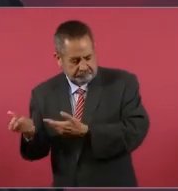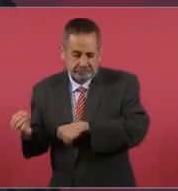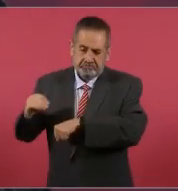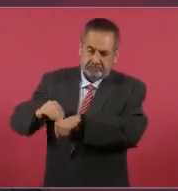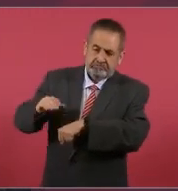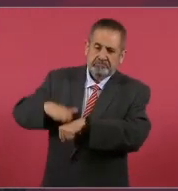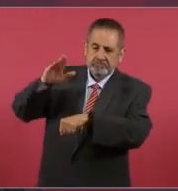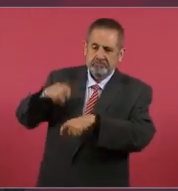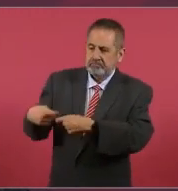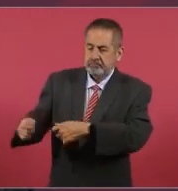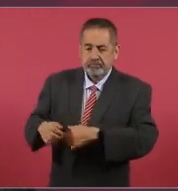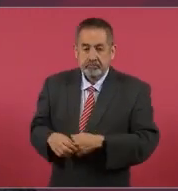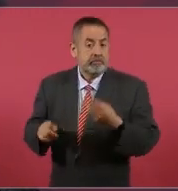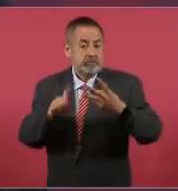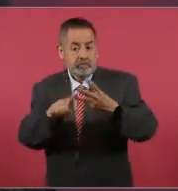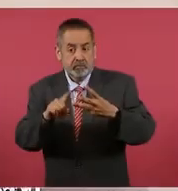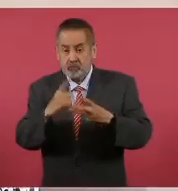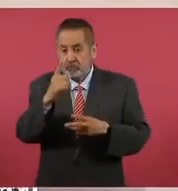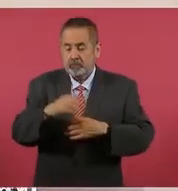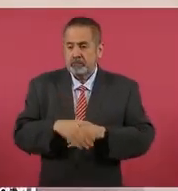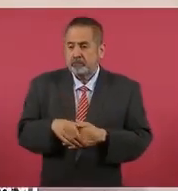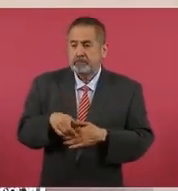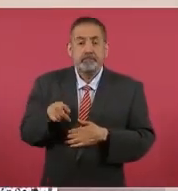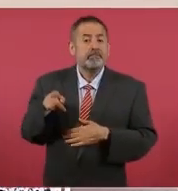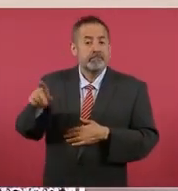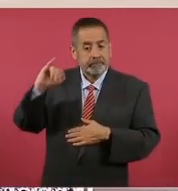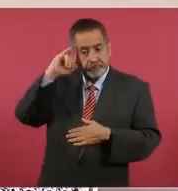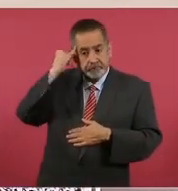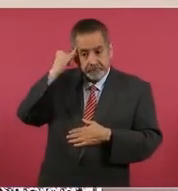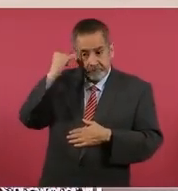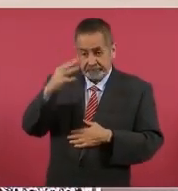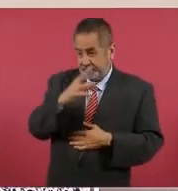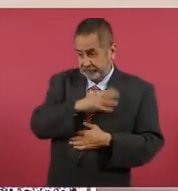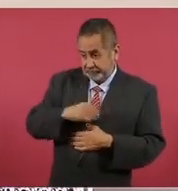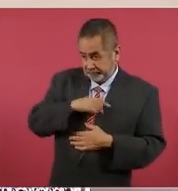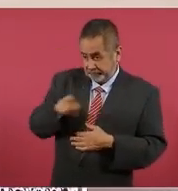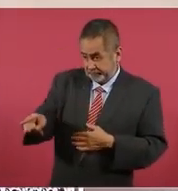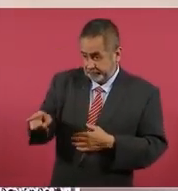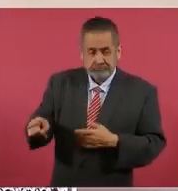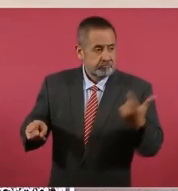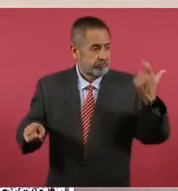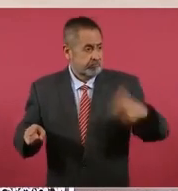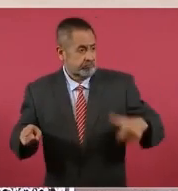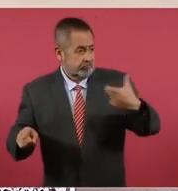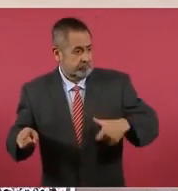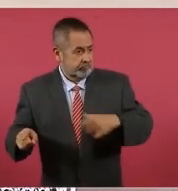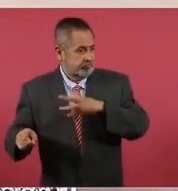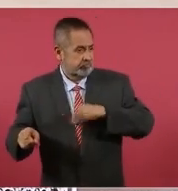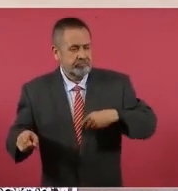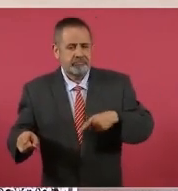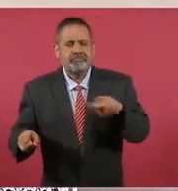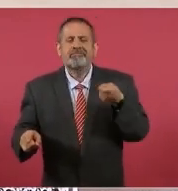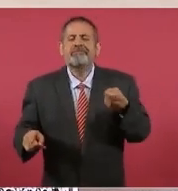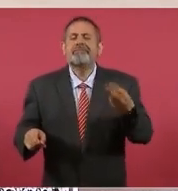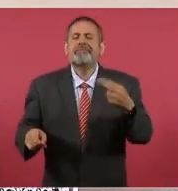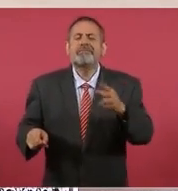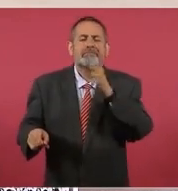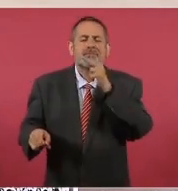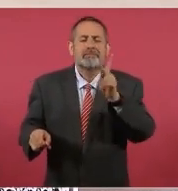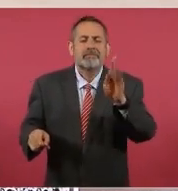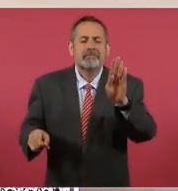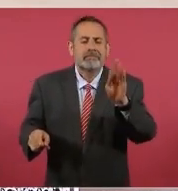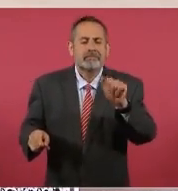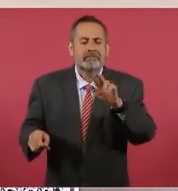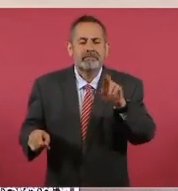que se eduque al hijo del campesino y al hijo del barretero. El barretero es